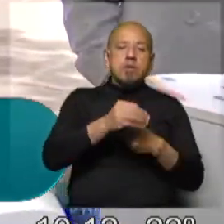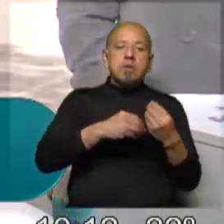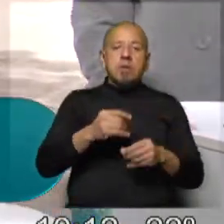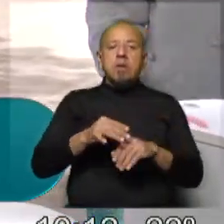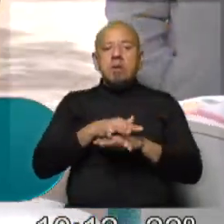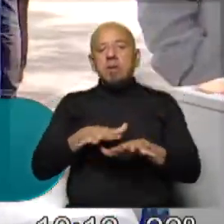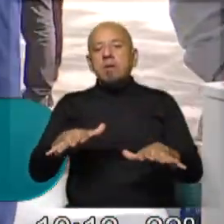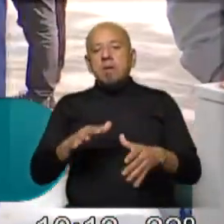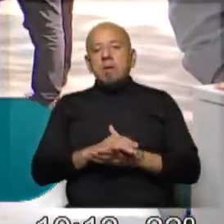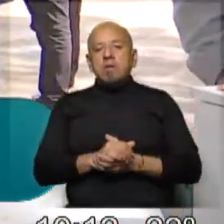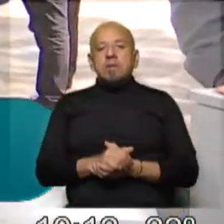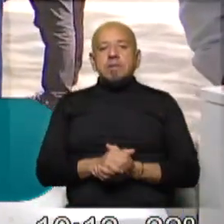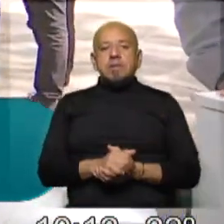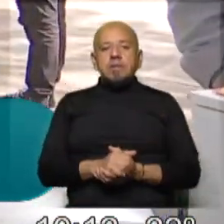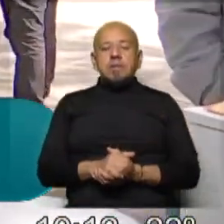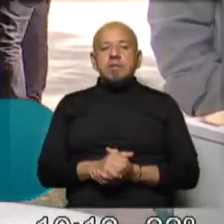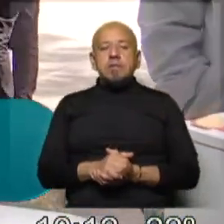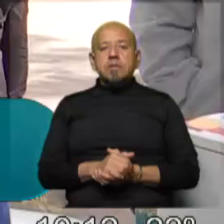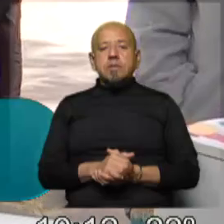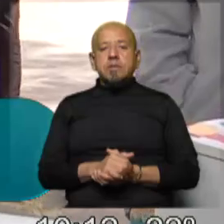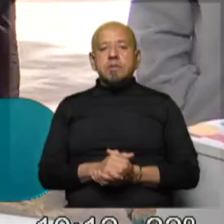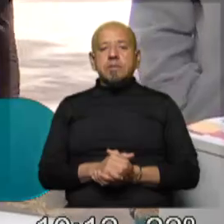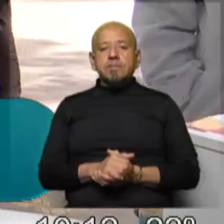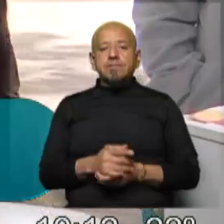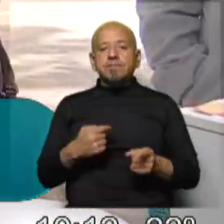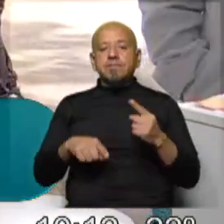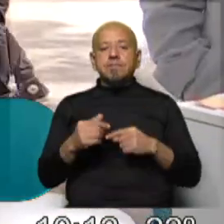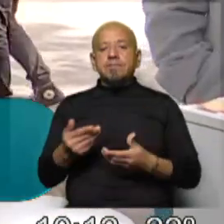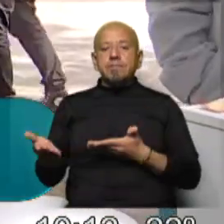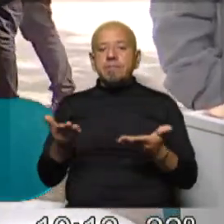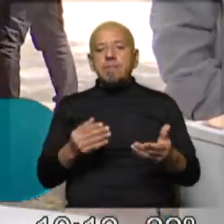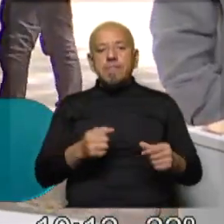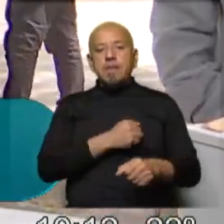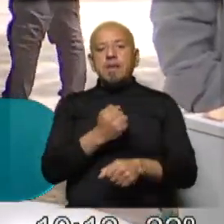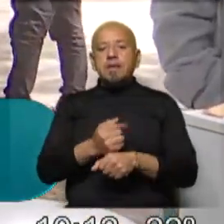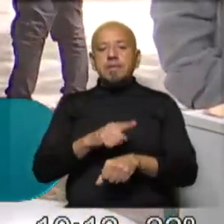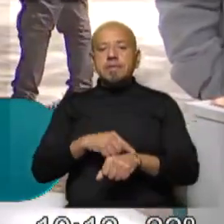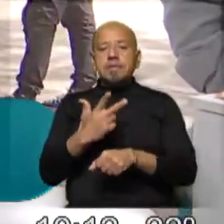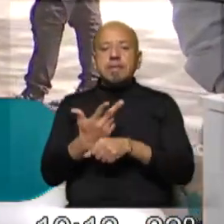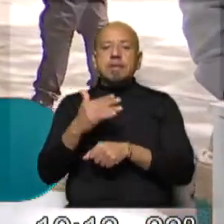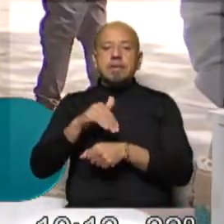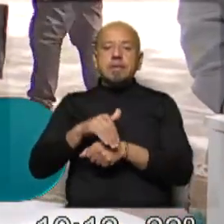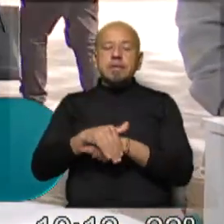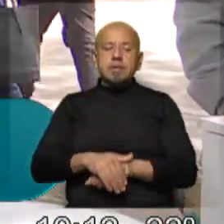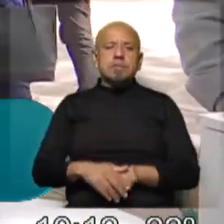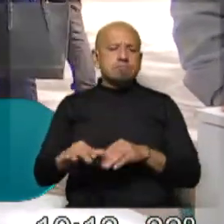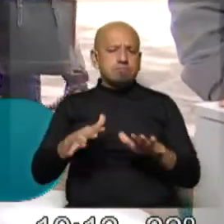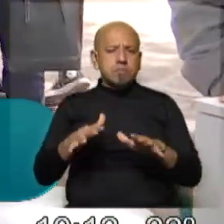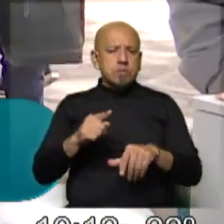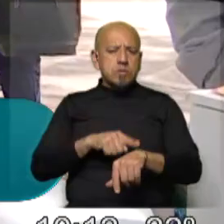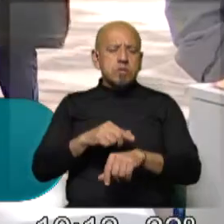más cercanas. Bueno, Mónica, entonces la invitación, acá van a estar hasta la hora de la marcha. A las 3 de la tarde más o menos vamos a